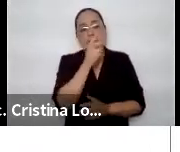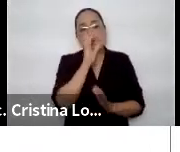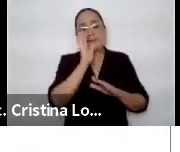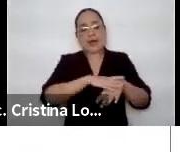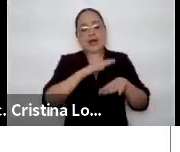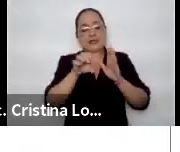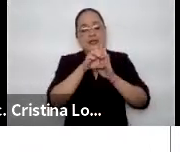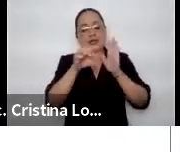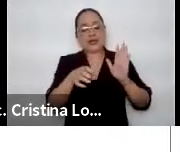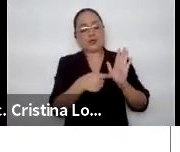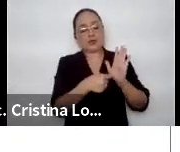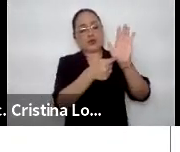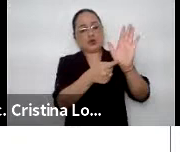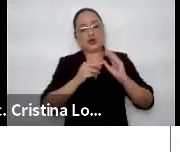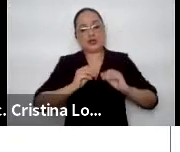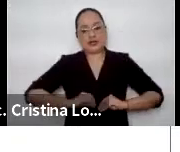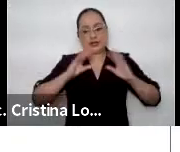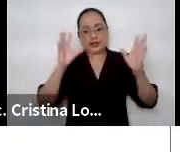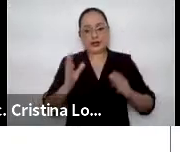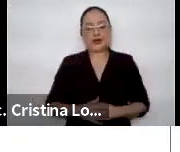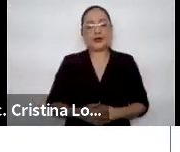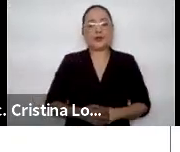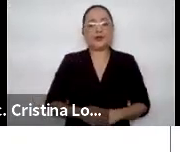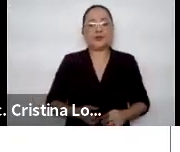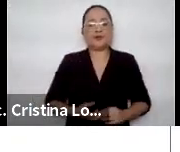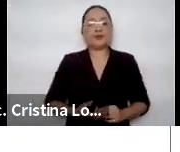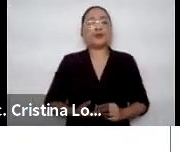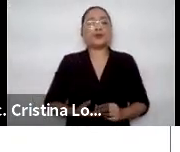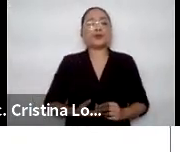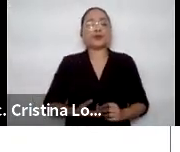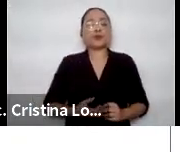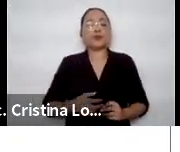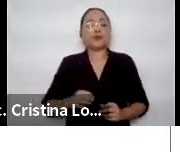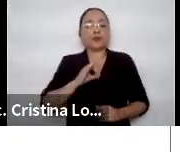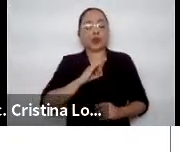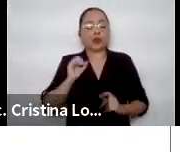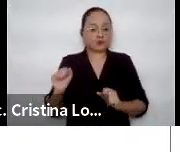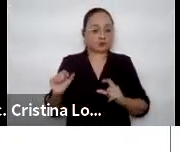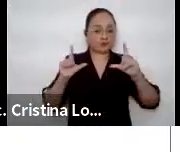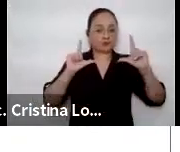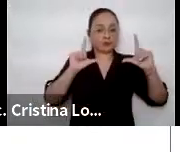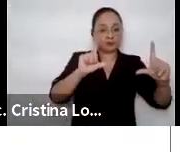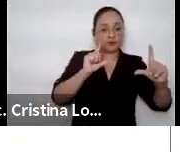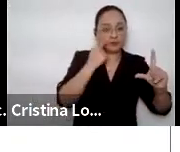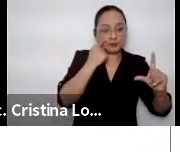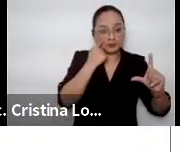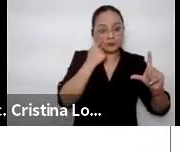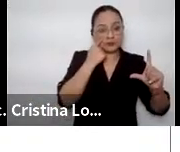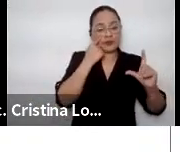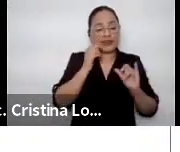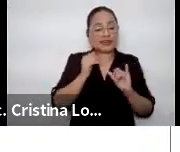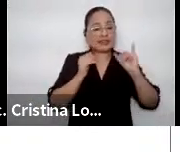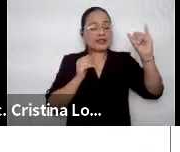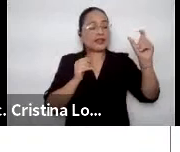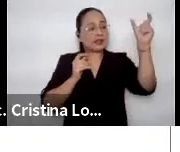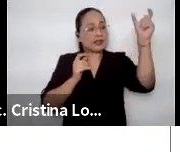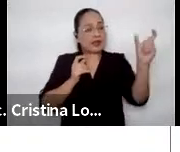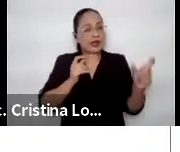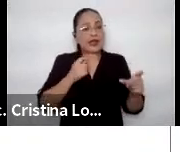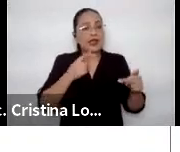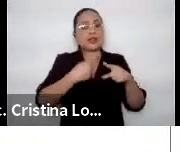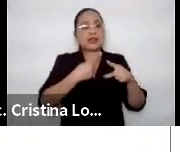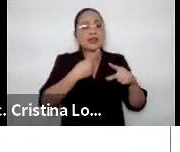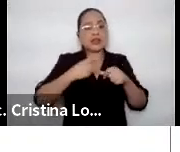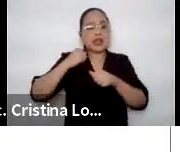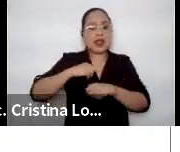ejemplificativamente, ¿sí? Ya la podemos visualizar. Y bueno, del lado izquierdo ya vemos las partes: órgano emisor,